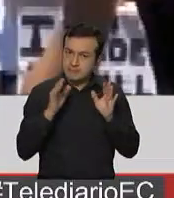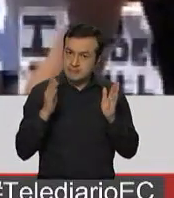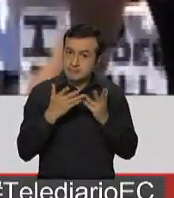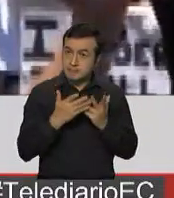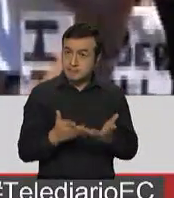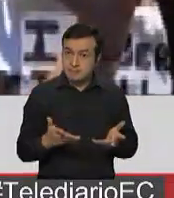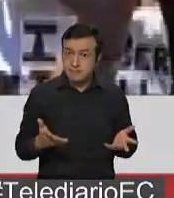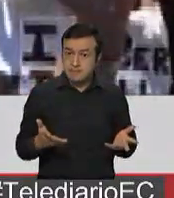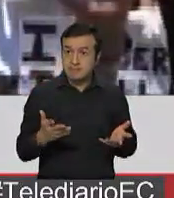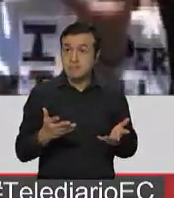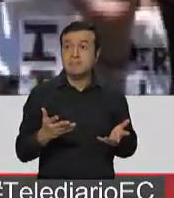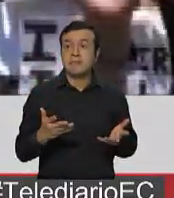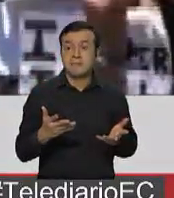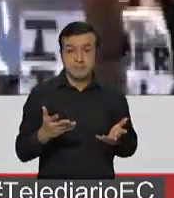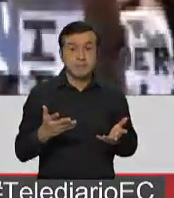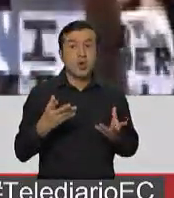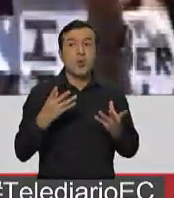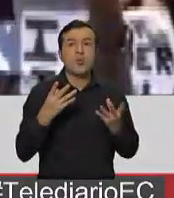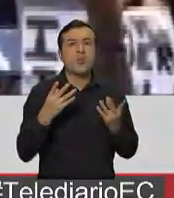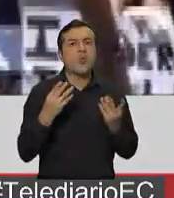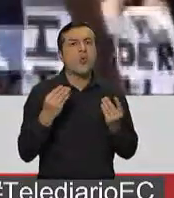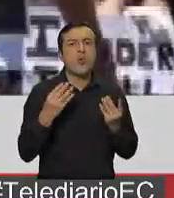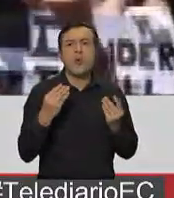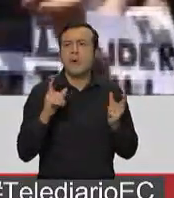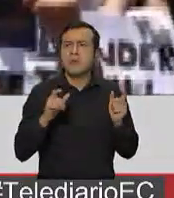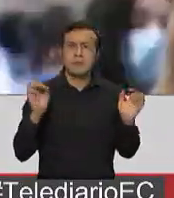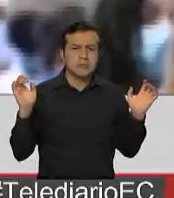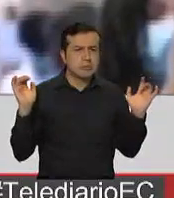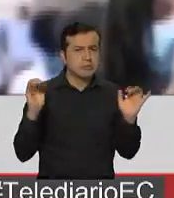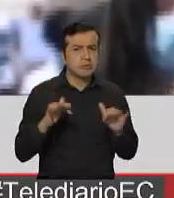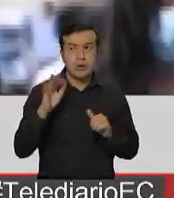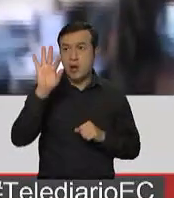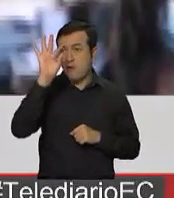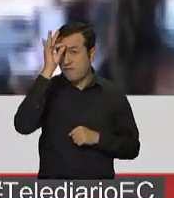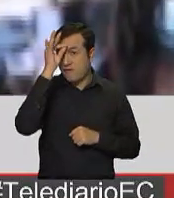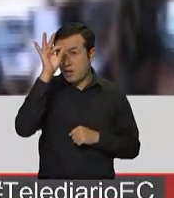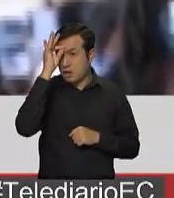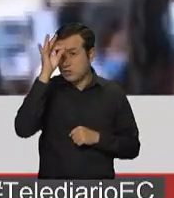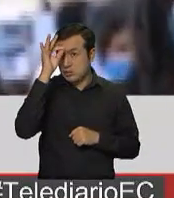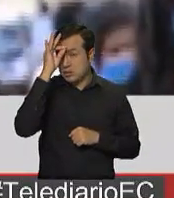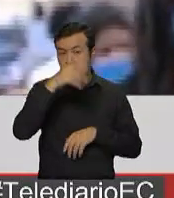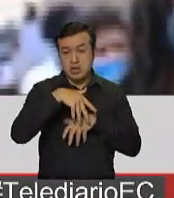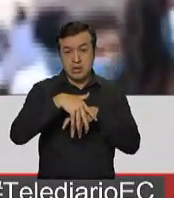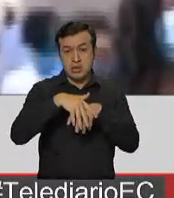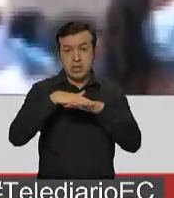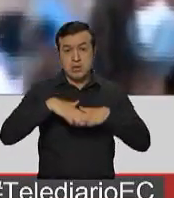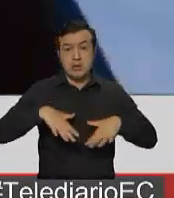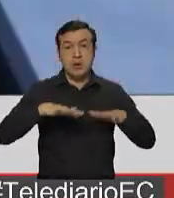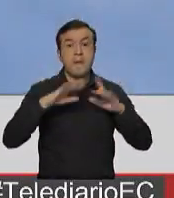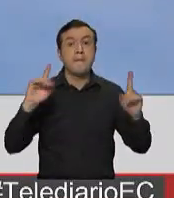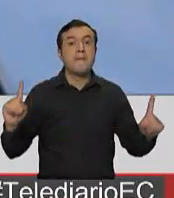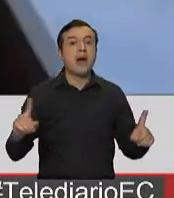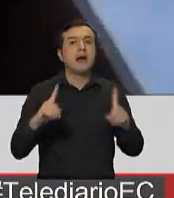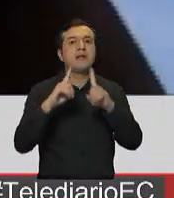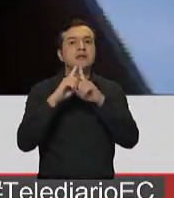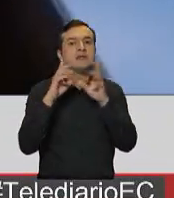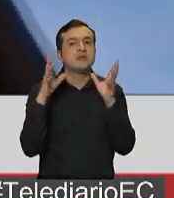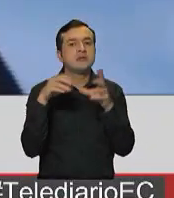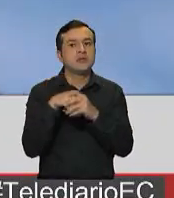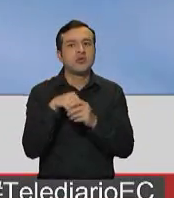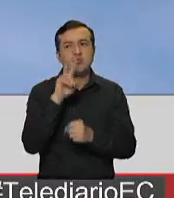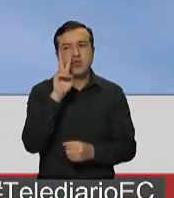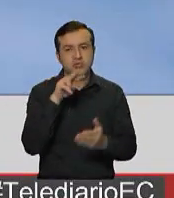las prohibiciones de la pandemia, las multitudinarias manifestaciones en Francia coparon las principales calles en París, donde entre